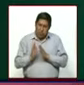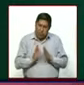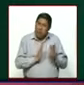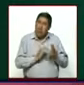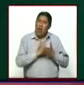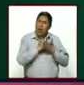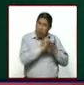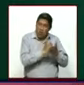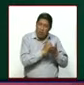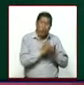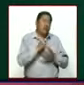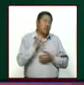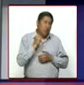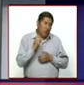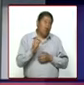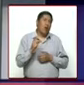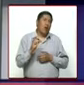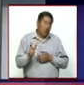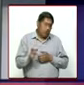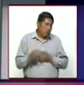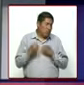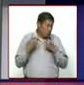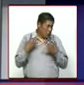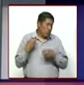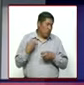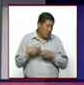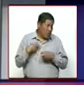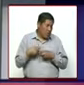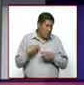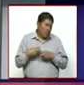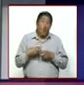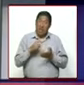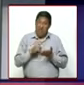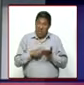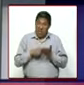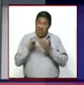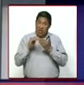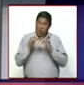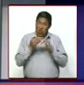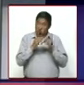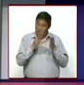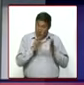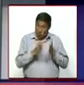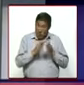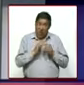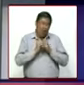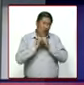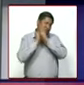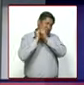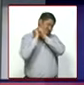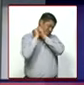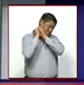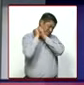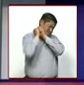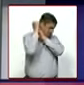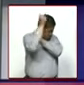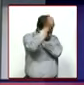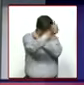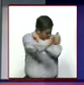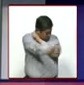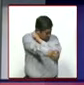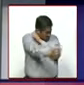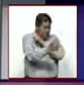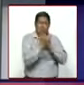poder enviar todos estos productos es bastante complicado, porque estas comunidades se encuentran a varias horas de distancia de